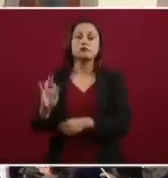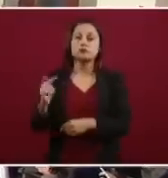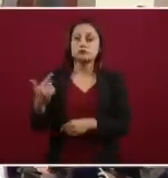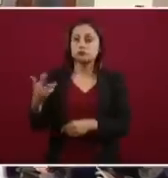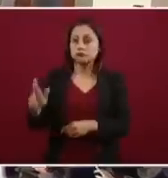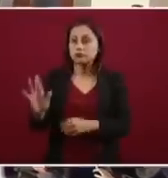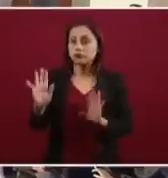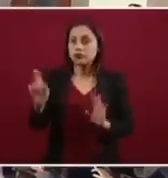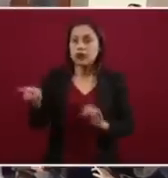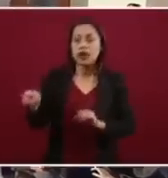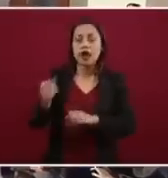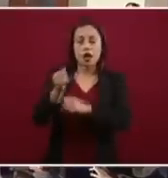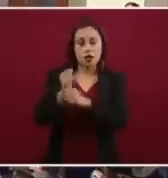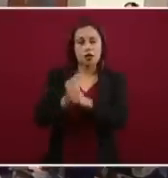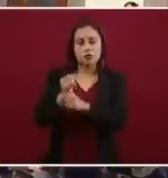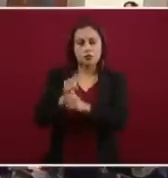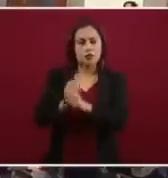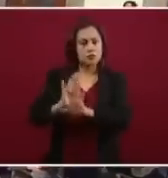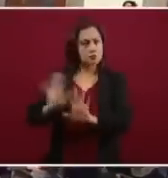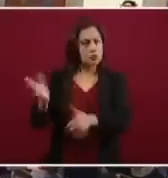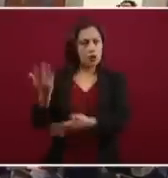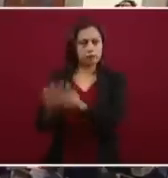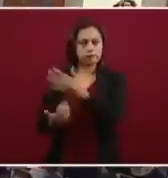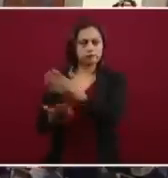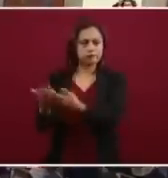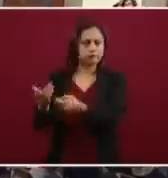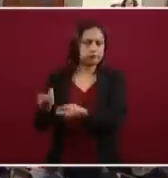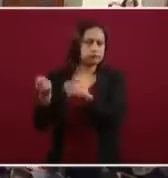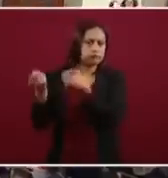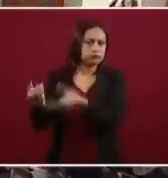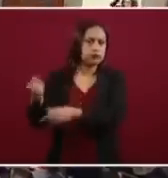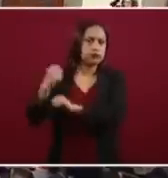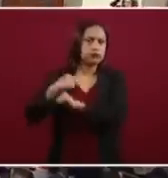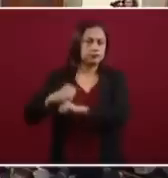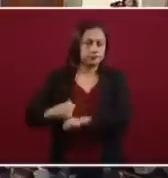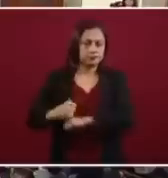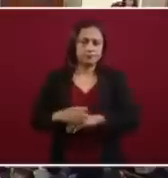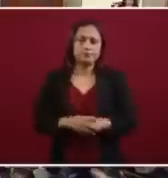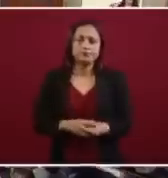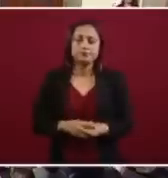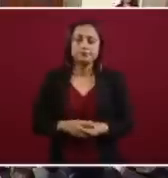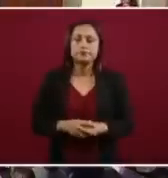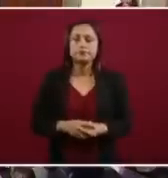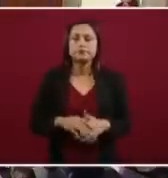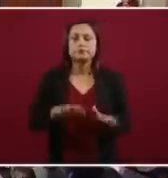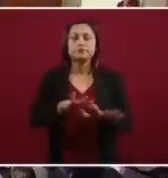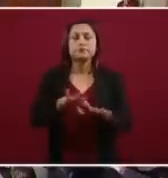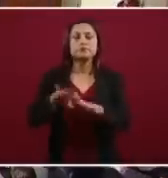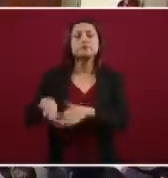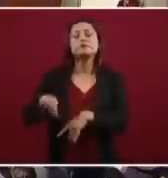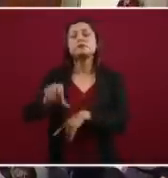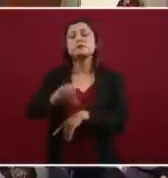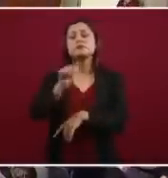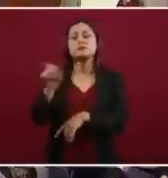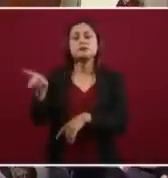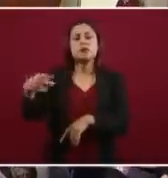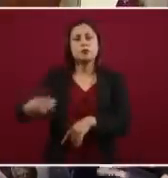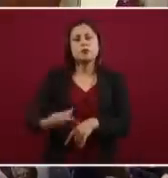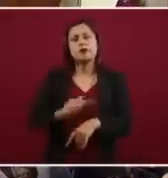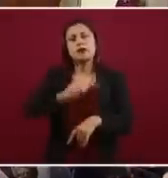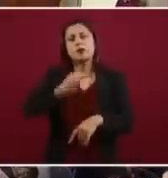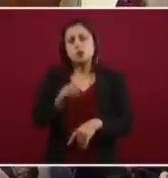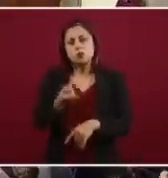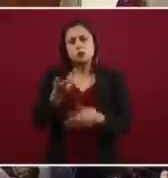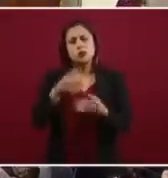investigándose y ya está en manos de la Fiscalía, repito. Acerca de el nombramiento